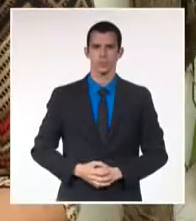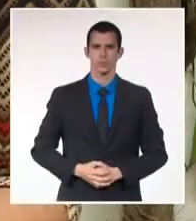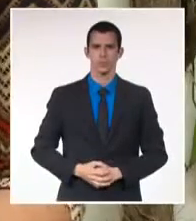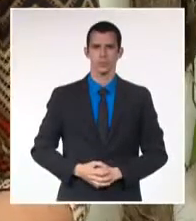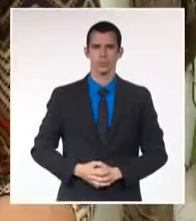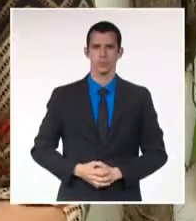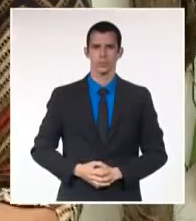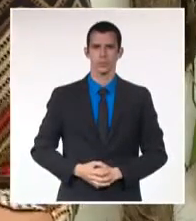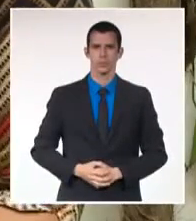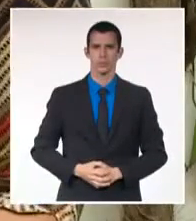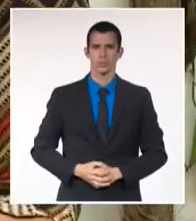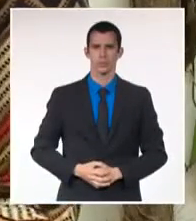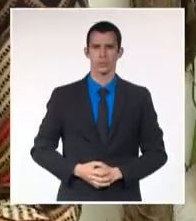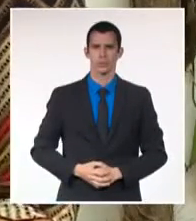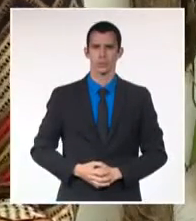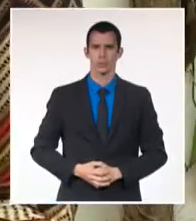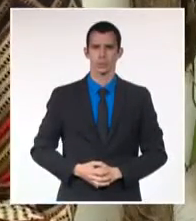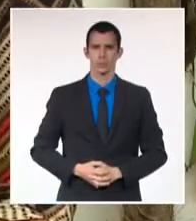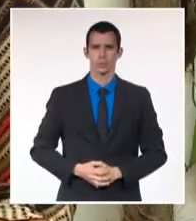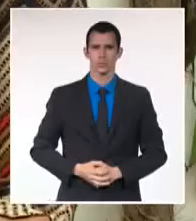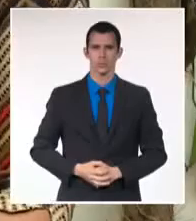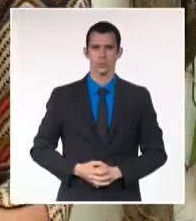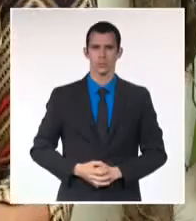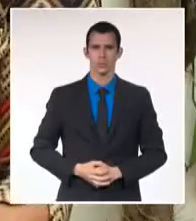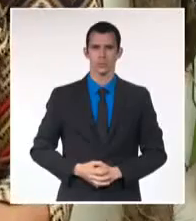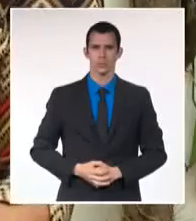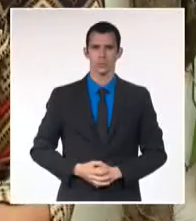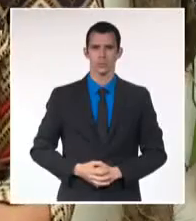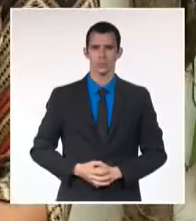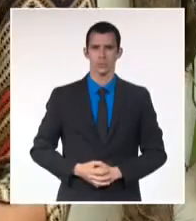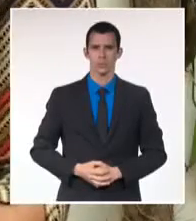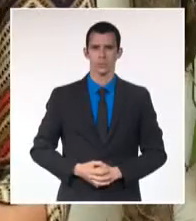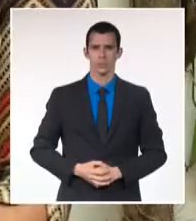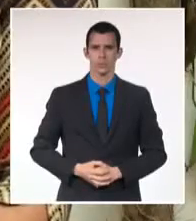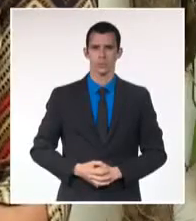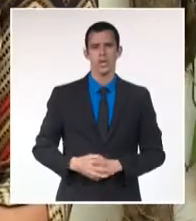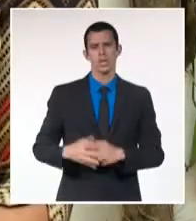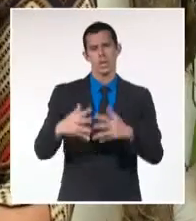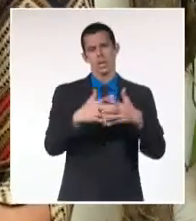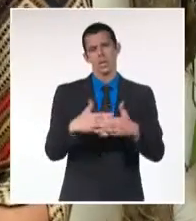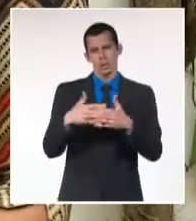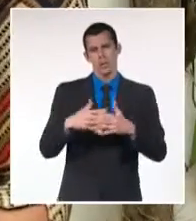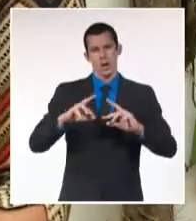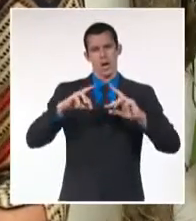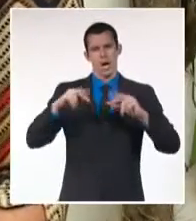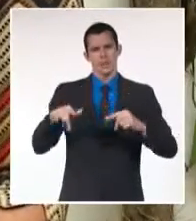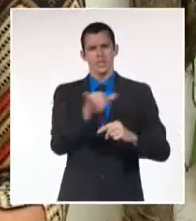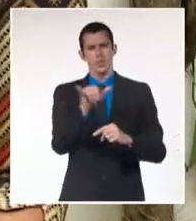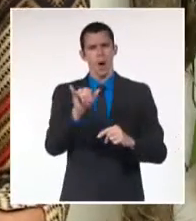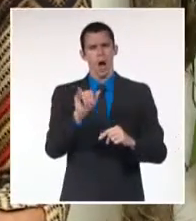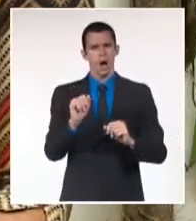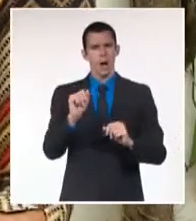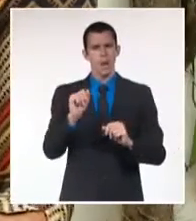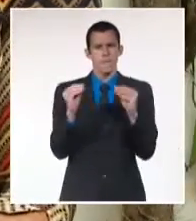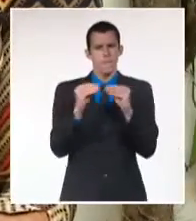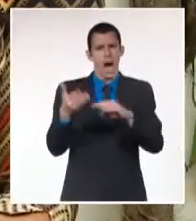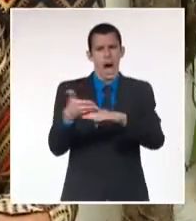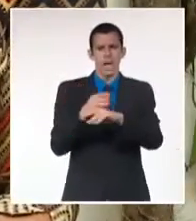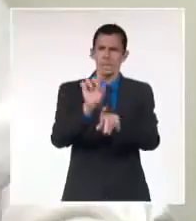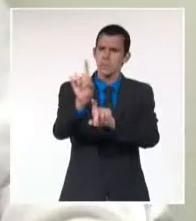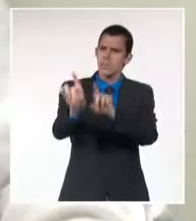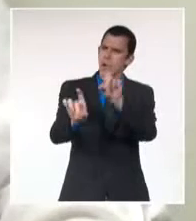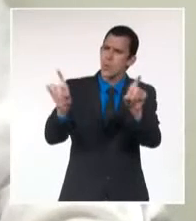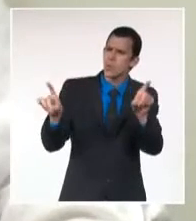congresistas estadounidenses y al propio gobierno de Colombia, Estados Unidos vuelve a colocar a Cuba en la lista de países patrocinadores del